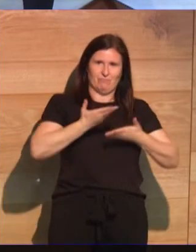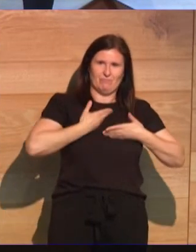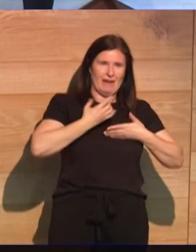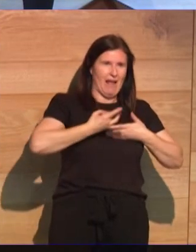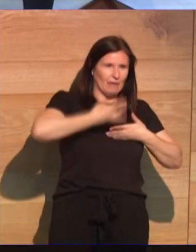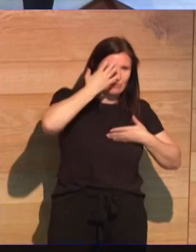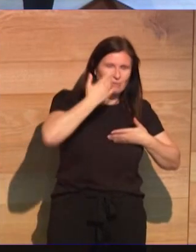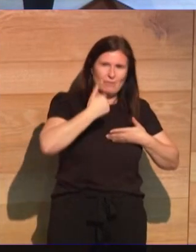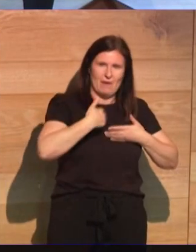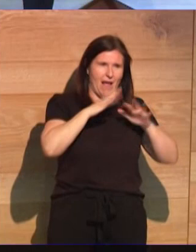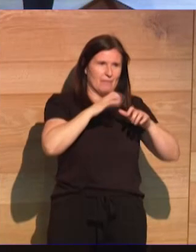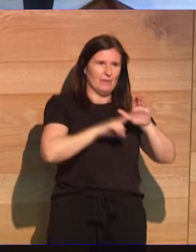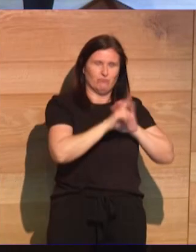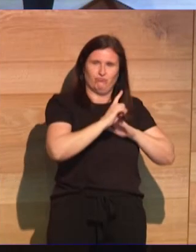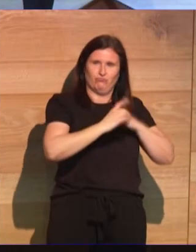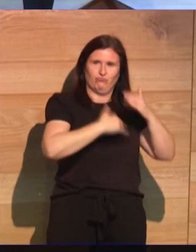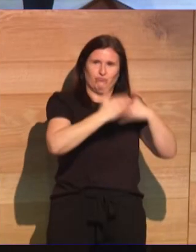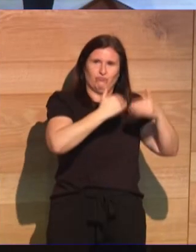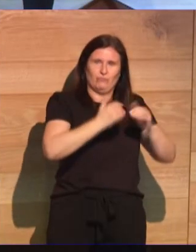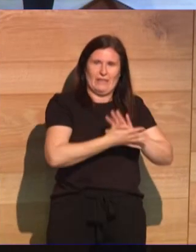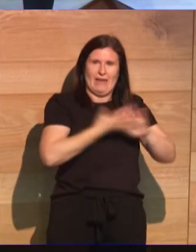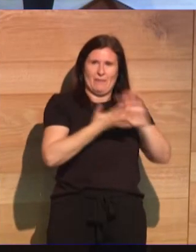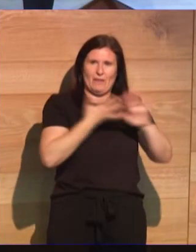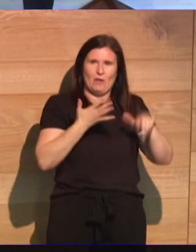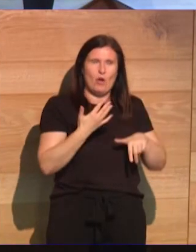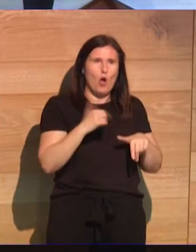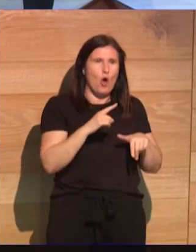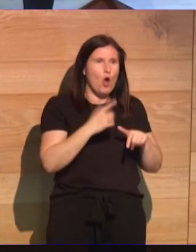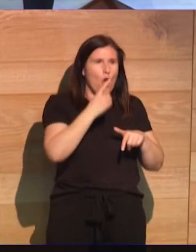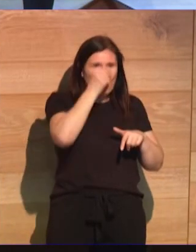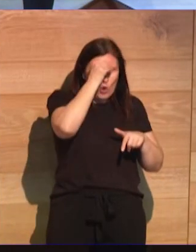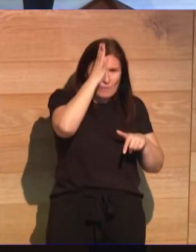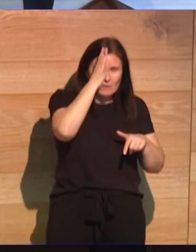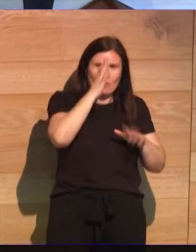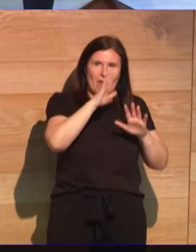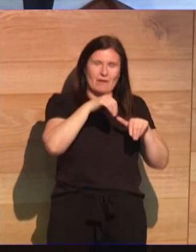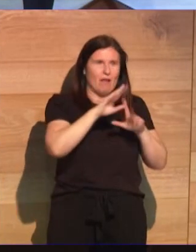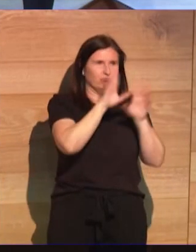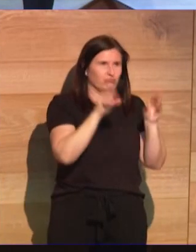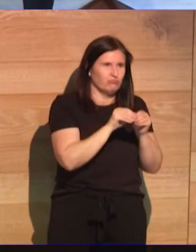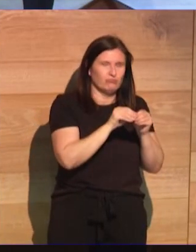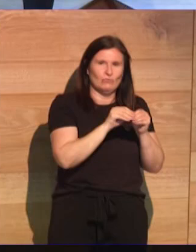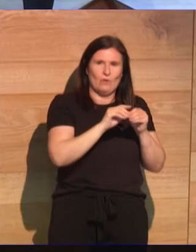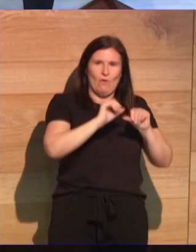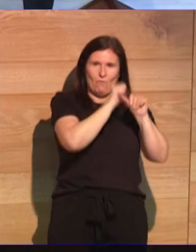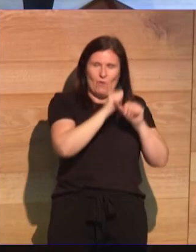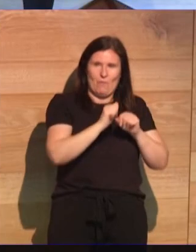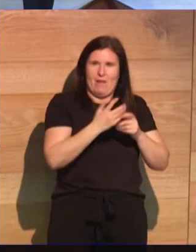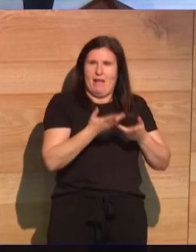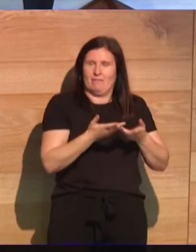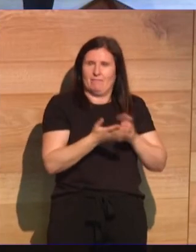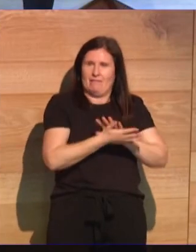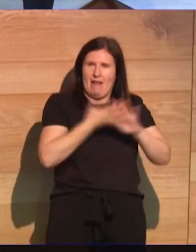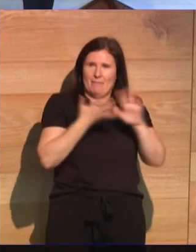más rápido, que se sinteticen más conocimientos de una forma más automática, con lo cual puedas hacer heurísticos, ¿no? Con la